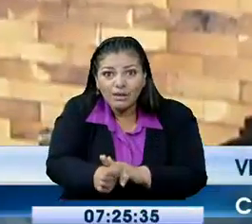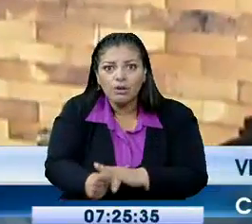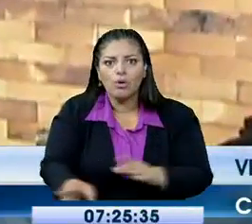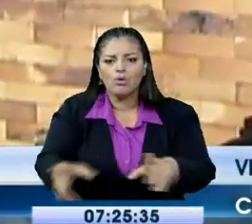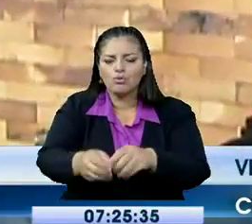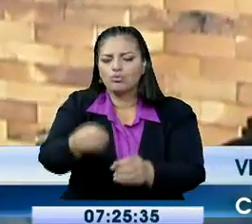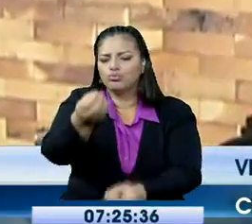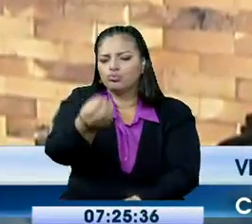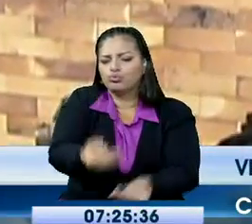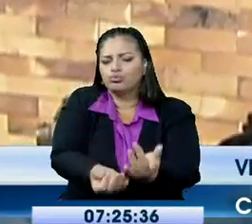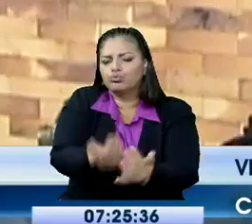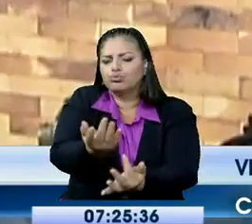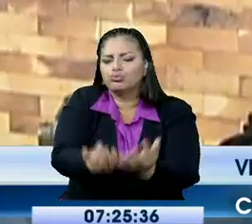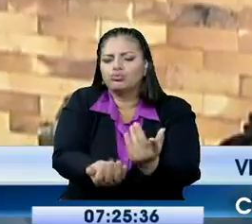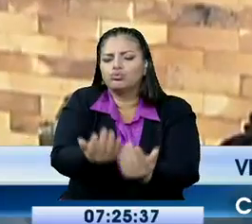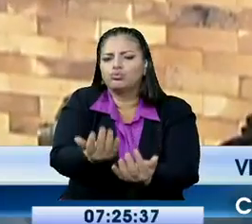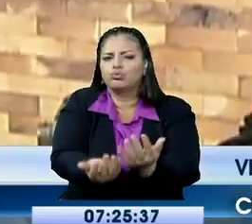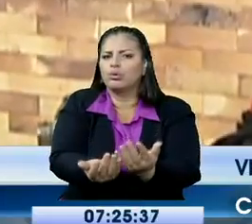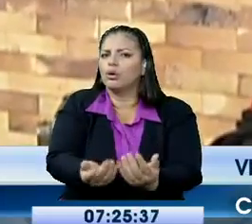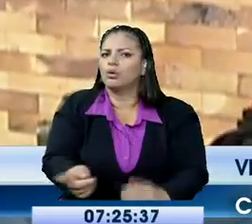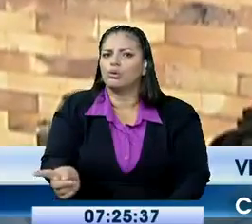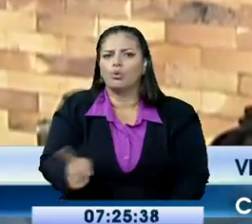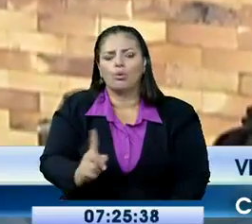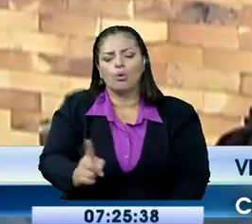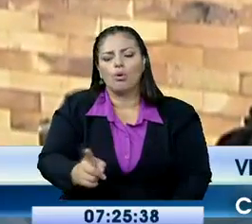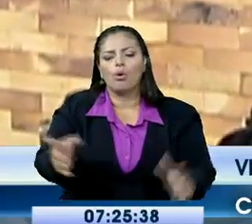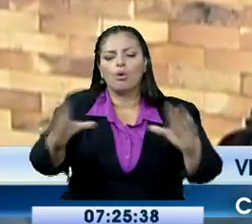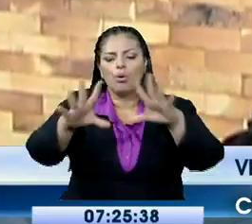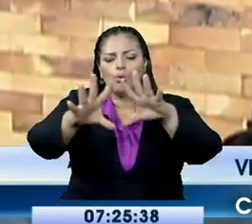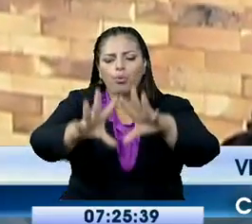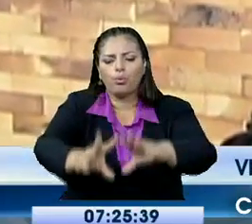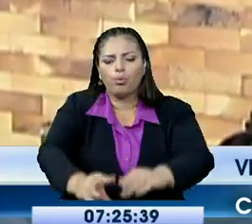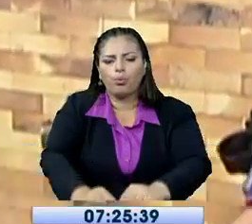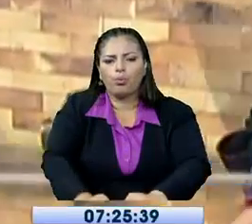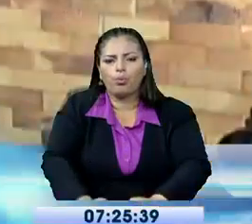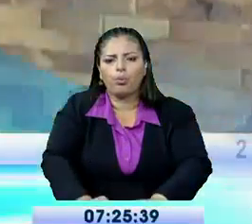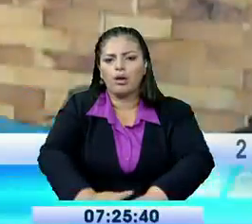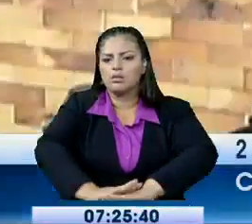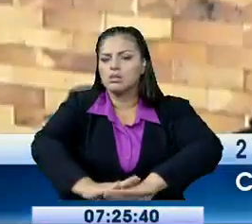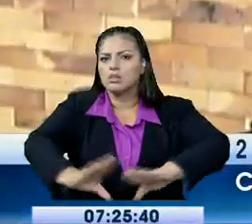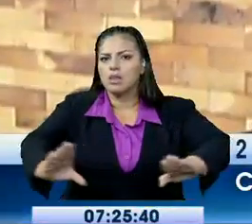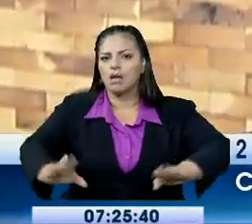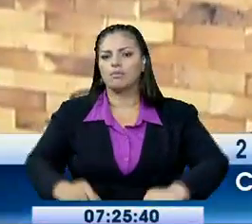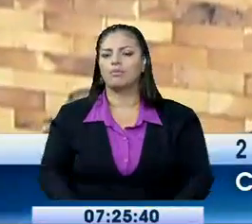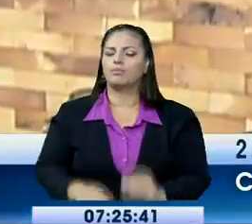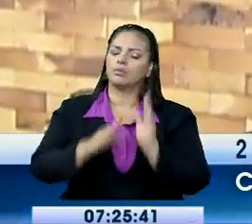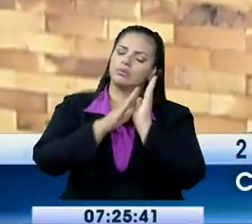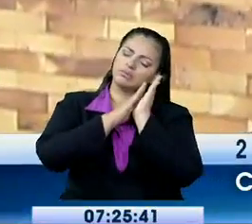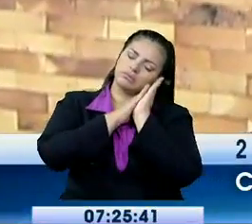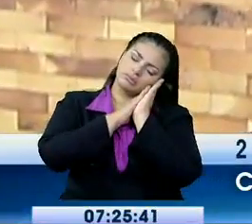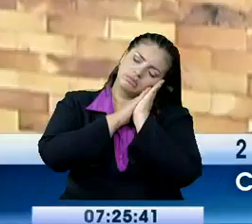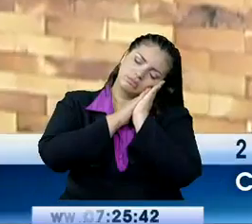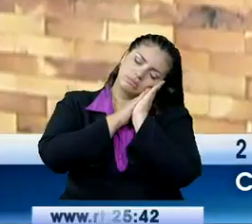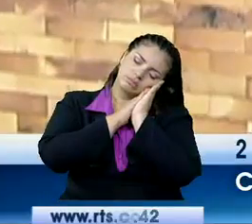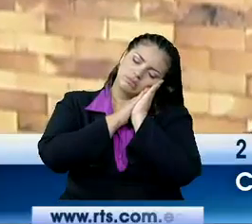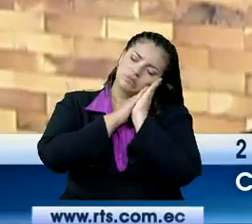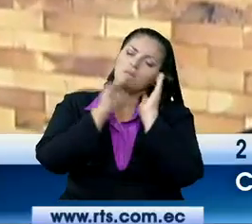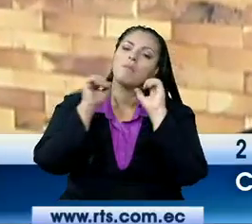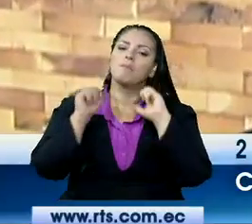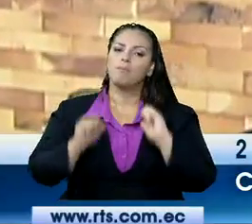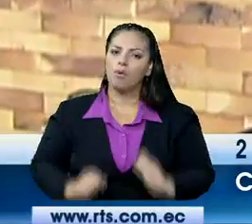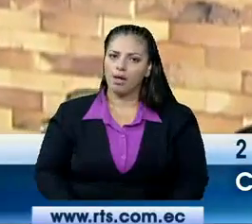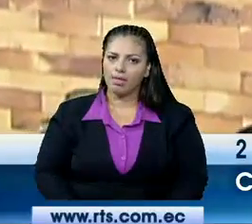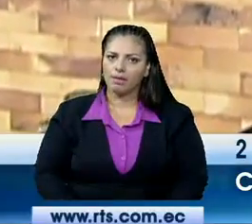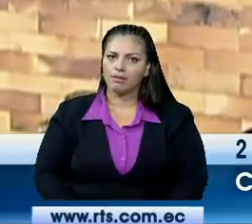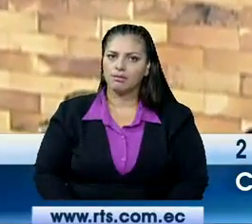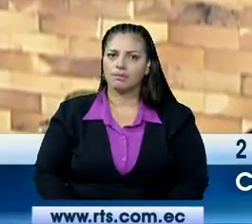fuera de nuestro domicilio, pues déjalo apagando bien. Tomar las precauciones necesarias, que en caso de que encendamos una fogata en el interior de nuestro domicilio,